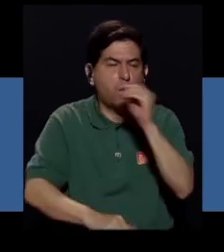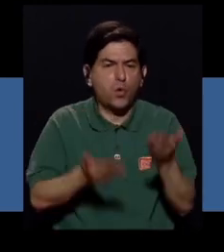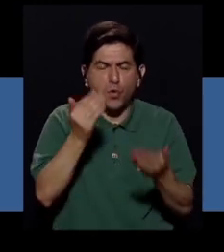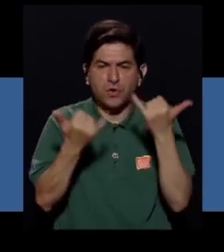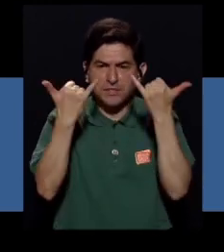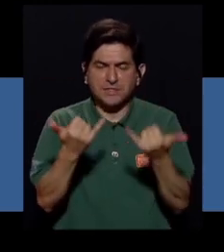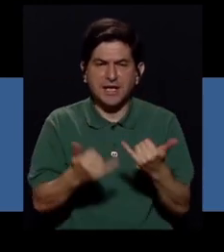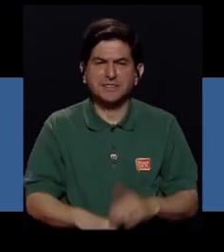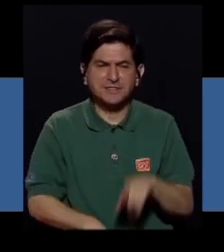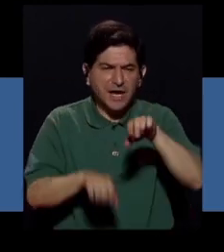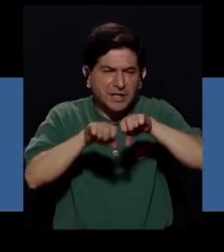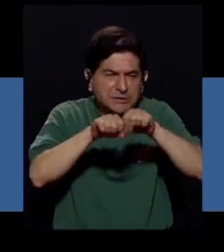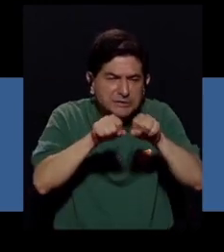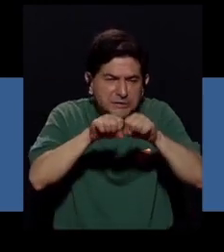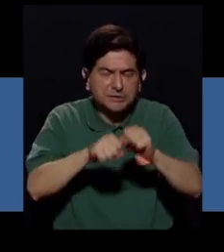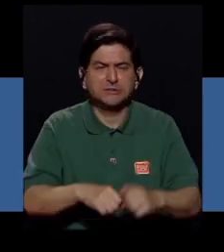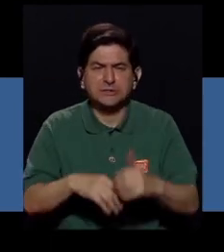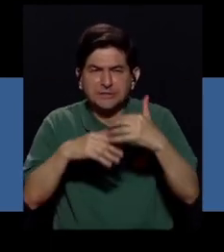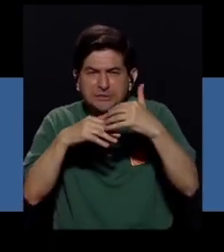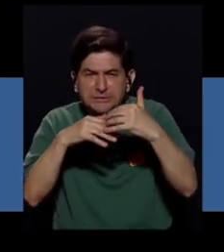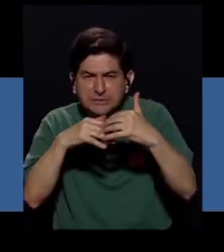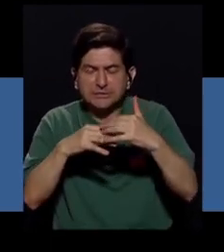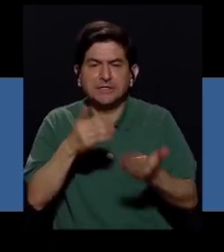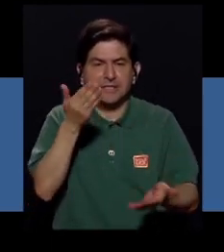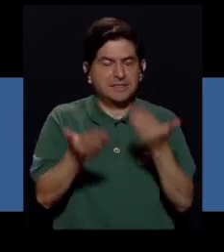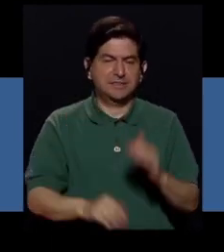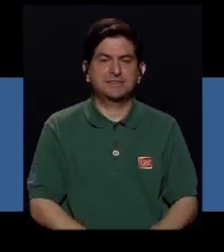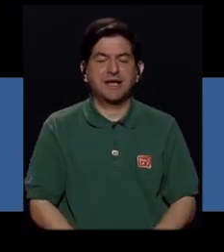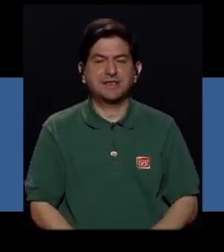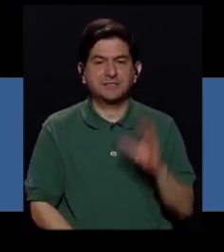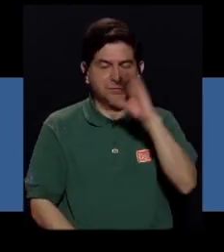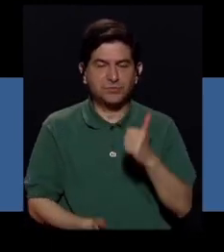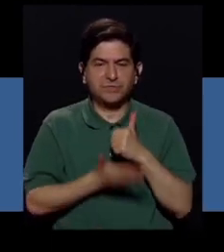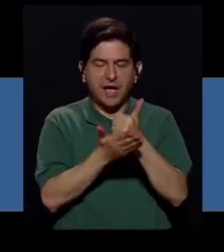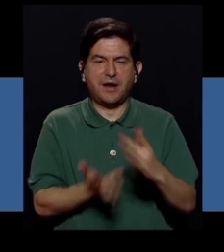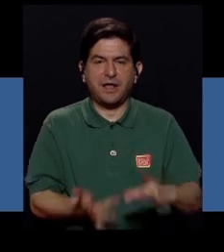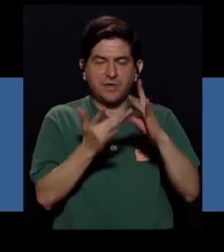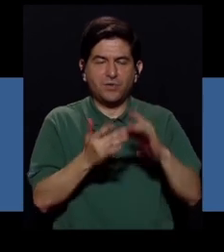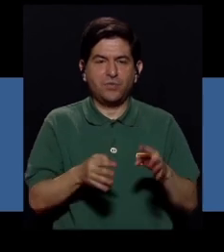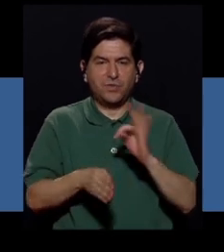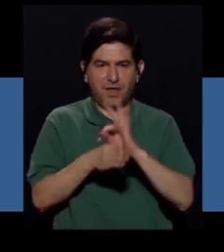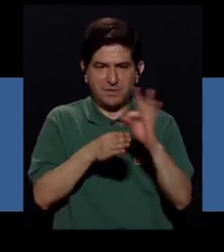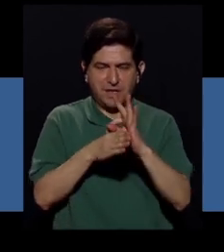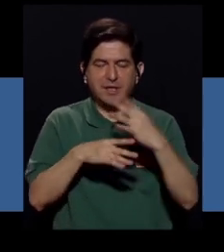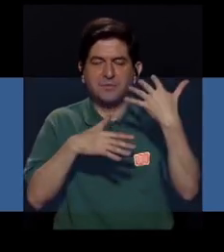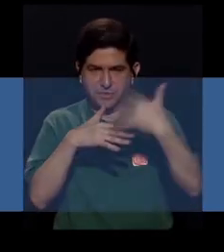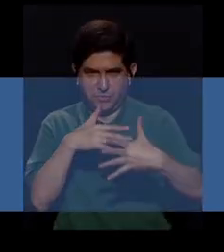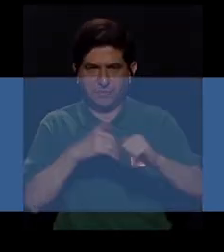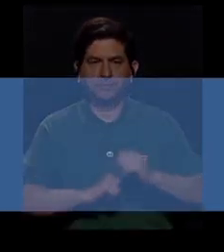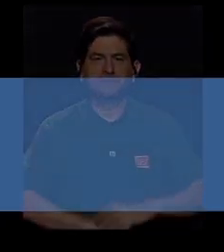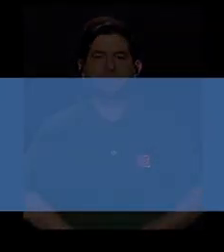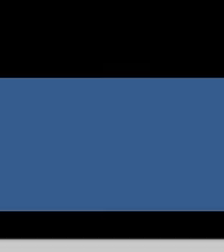la piel empieza a romperse o empieza a agrietarse, buscar una ayuda especializada para empezar a tratar las heridas.